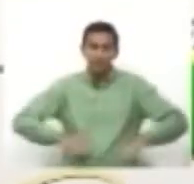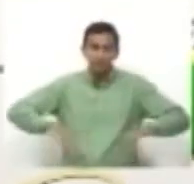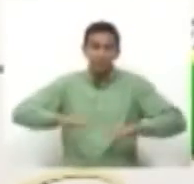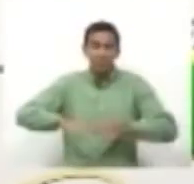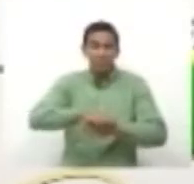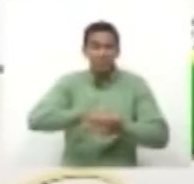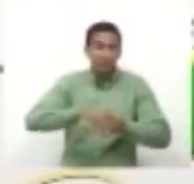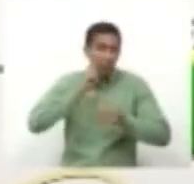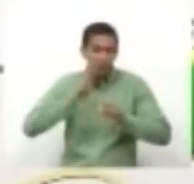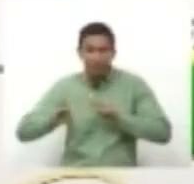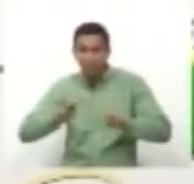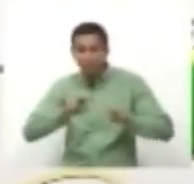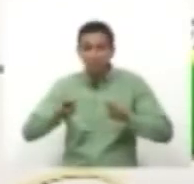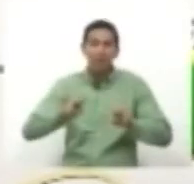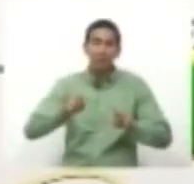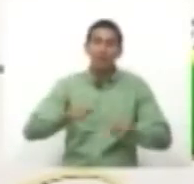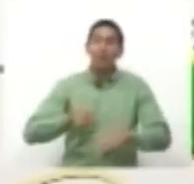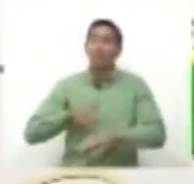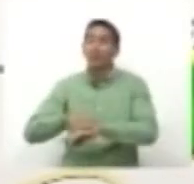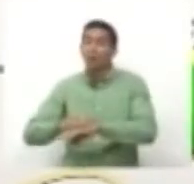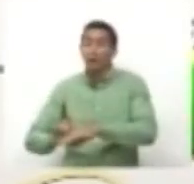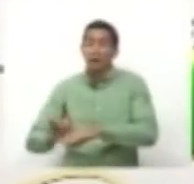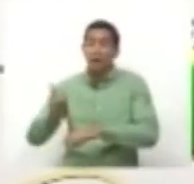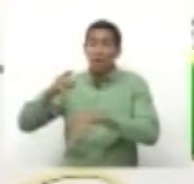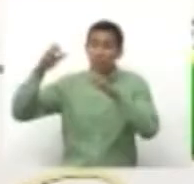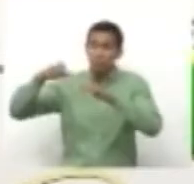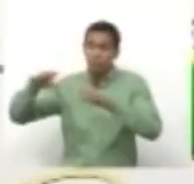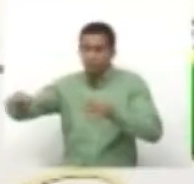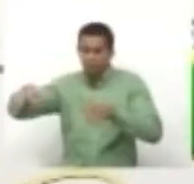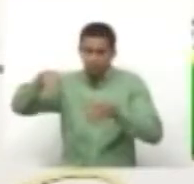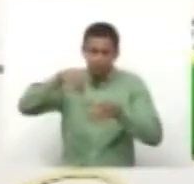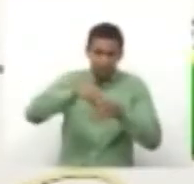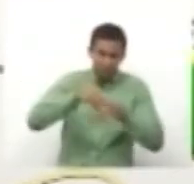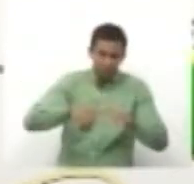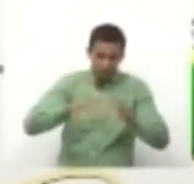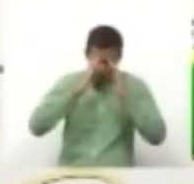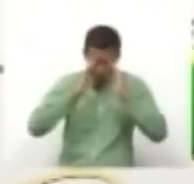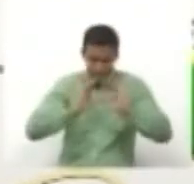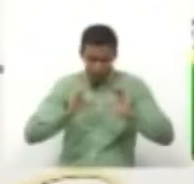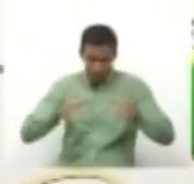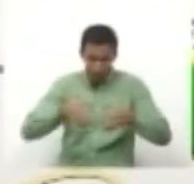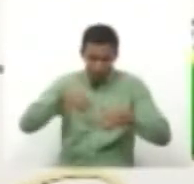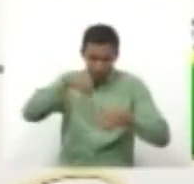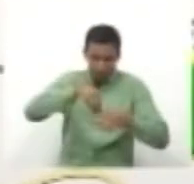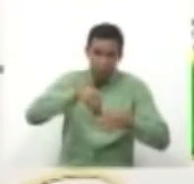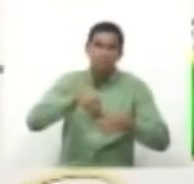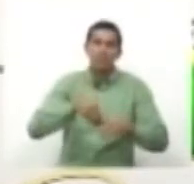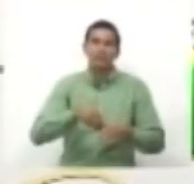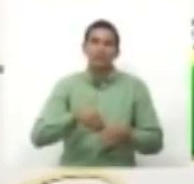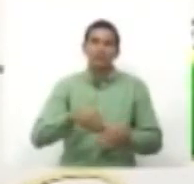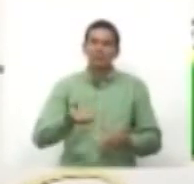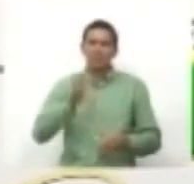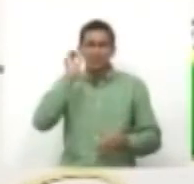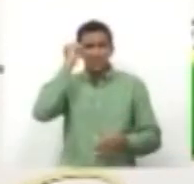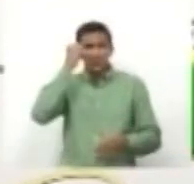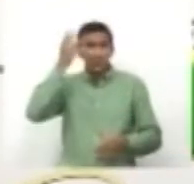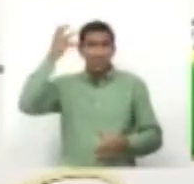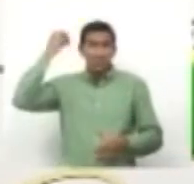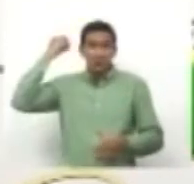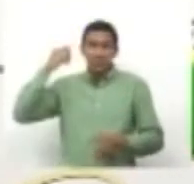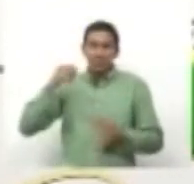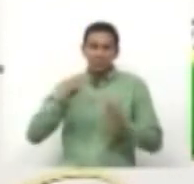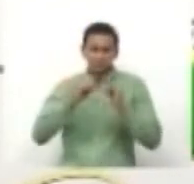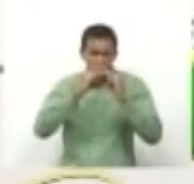posibles lugares de concentración de damnificados. Sería lamentable repetir las dramáticas escenas de los cambuches atestados